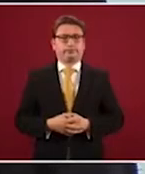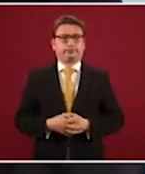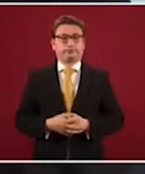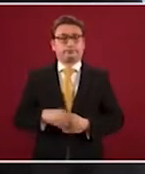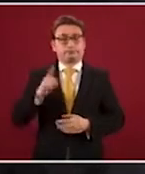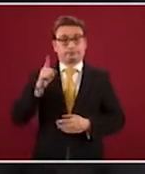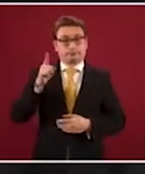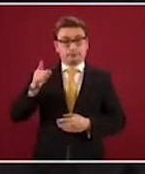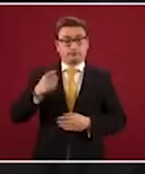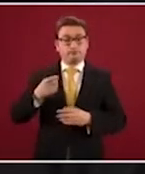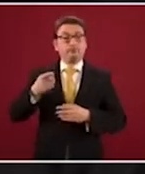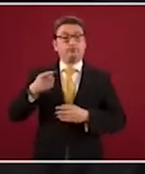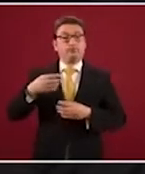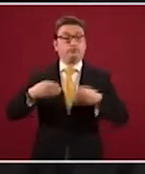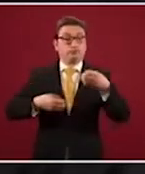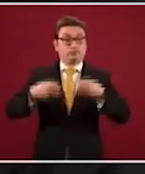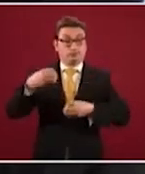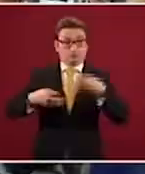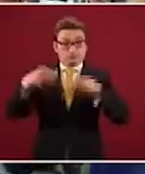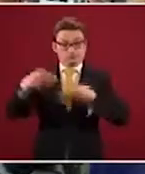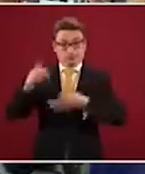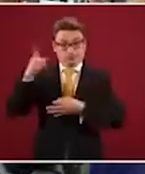se inicia en eeuu